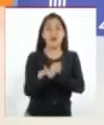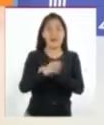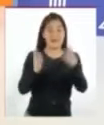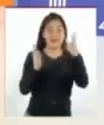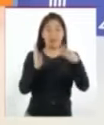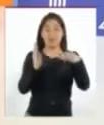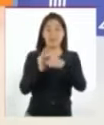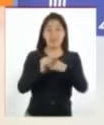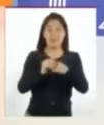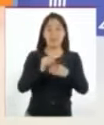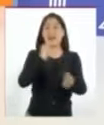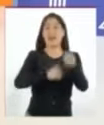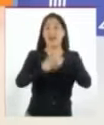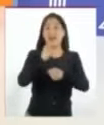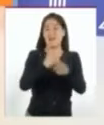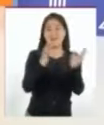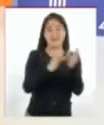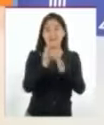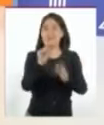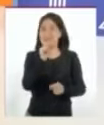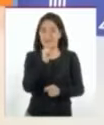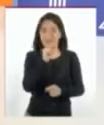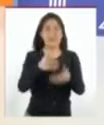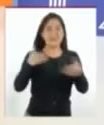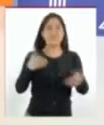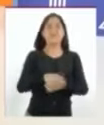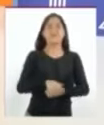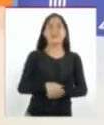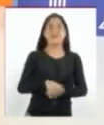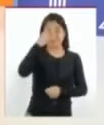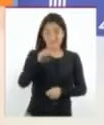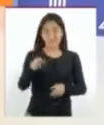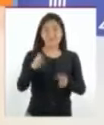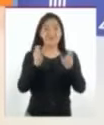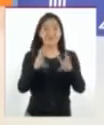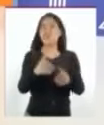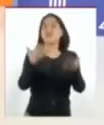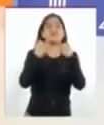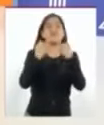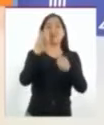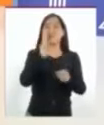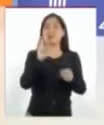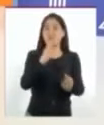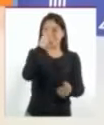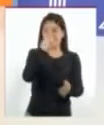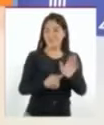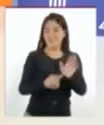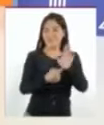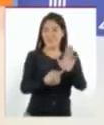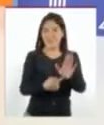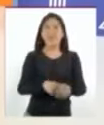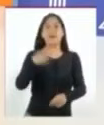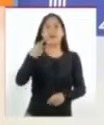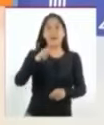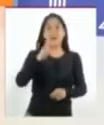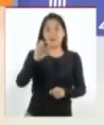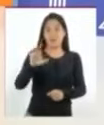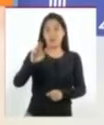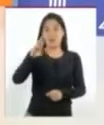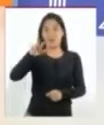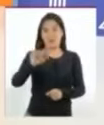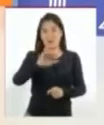3000 años antes de Cristo. Para Chiapas no existe una prueba parecida, pero en la cueva de Santa Marta,